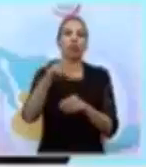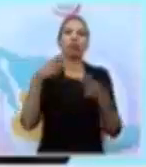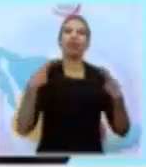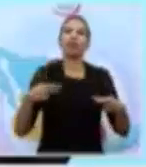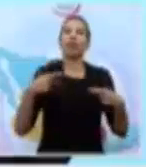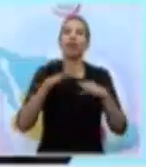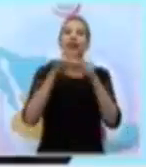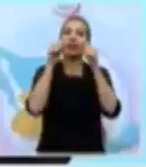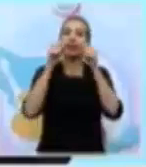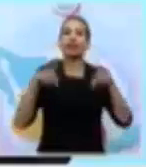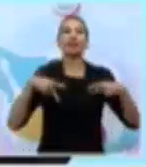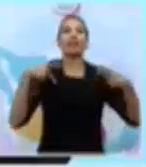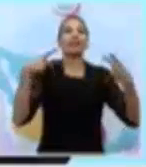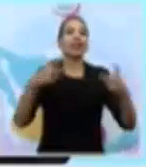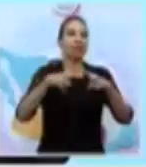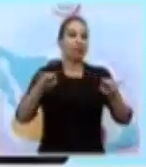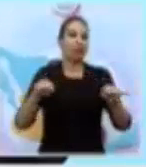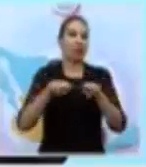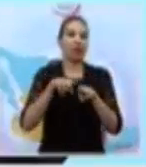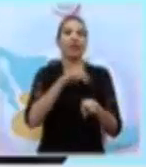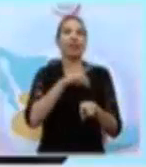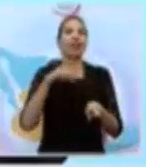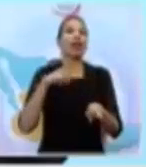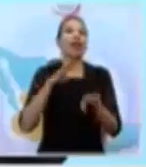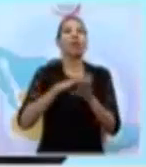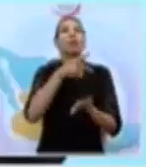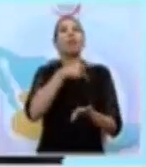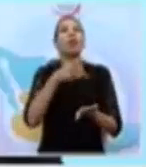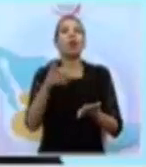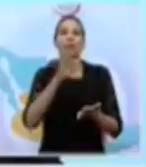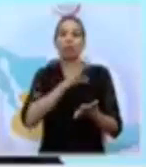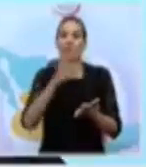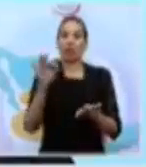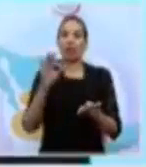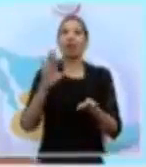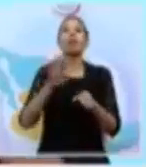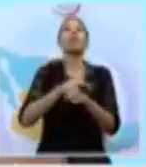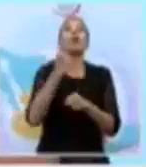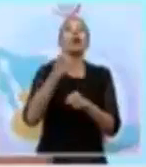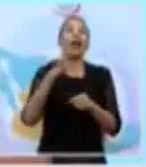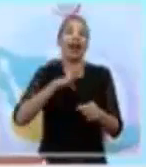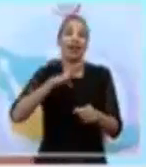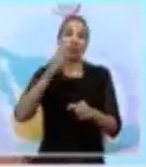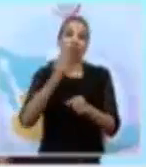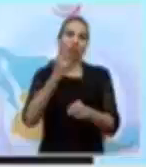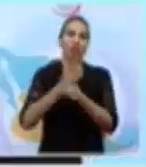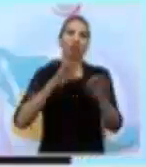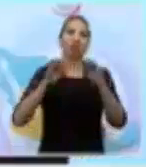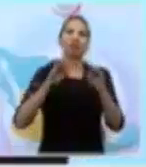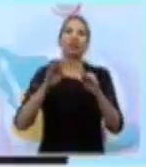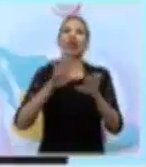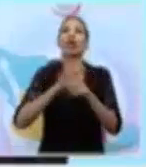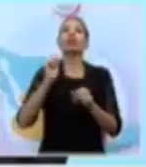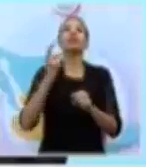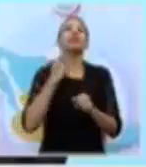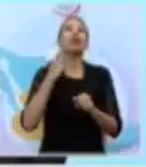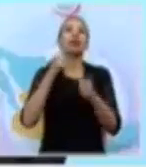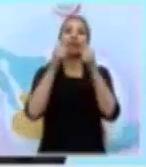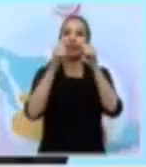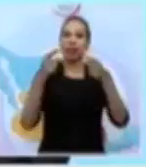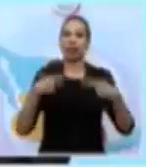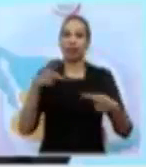vulnerable a que caiga en pobreza porque las oportunidades de trabajo y la política